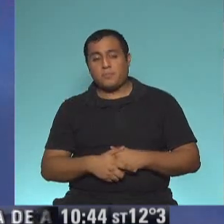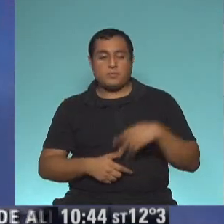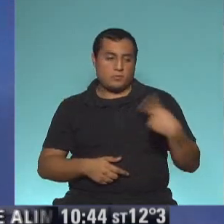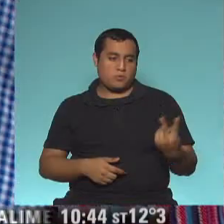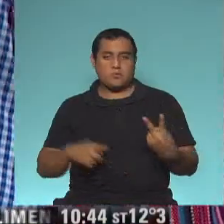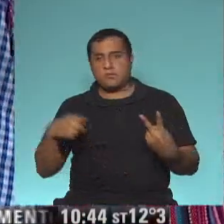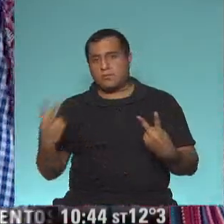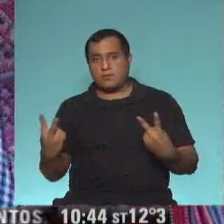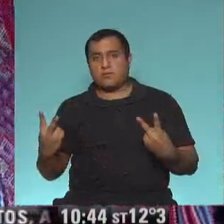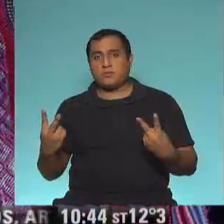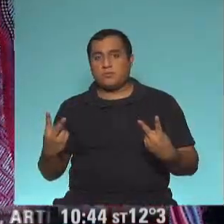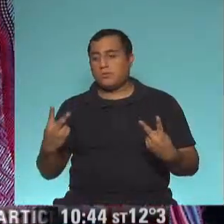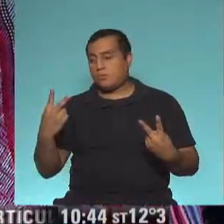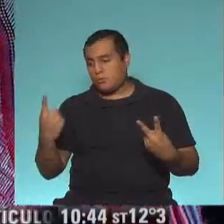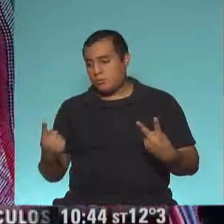dado, 2 en otro.